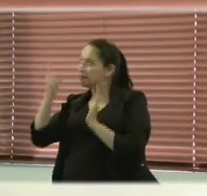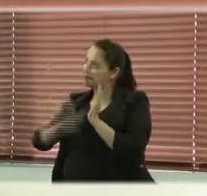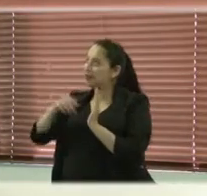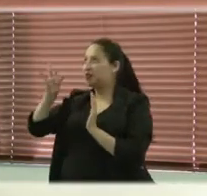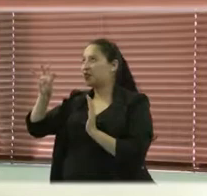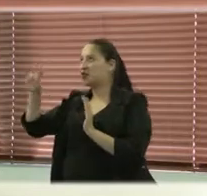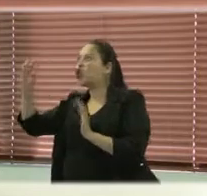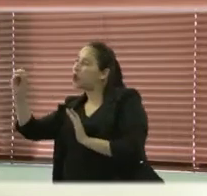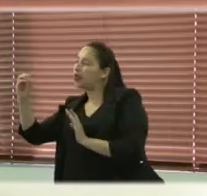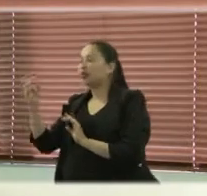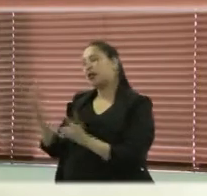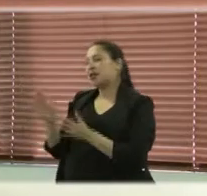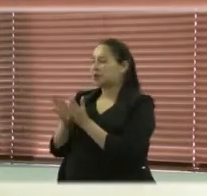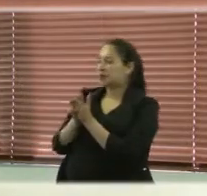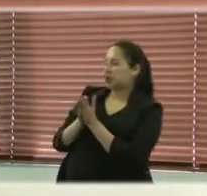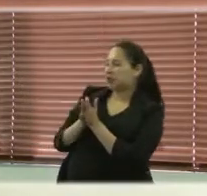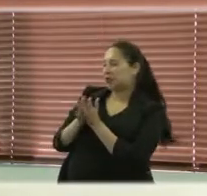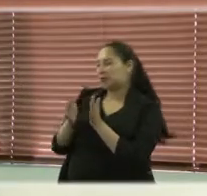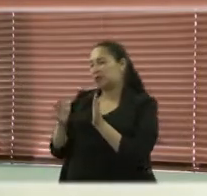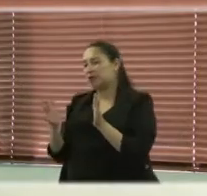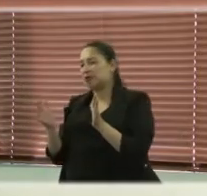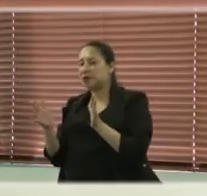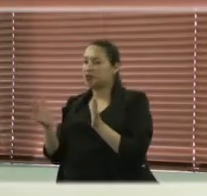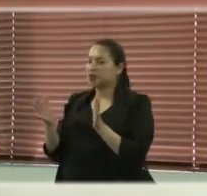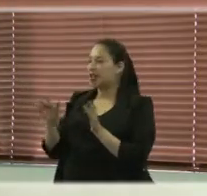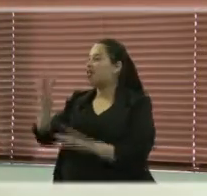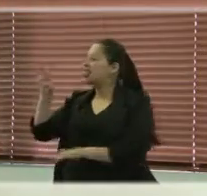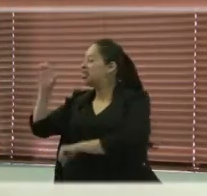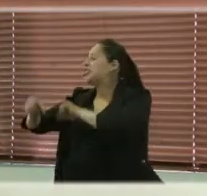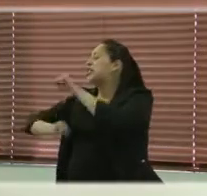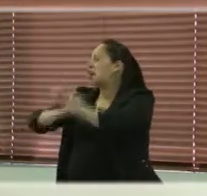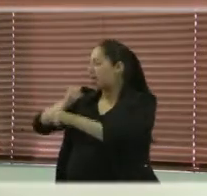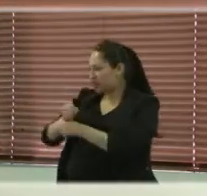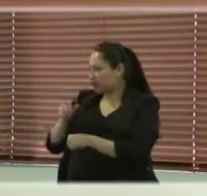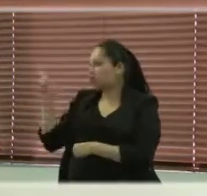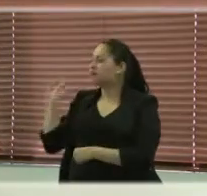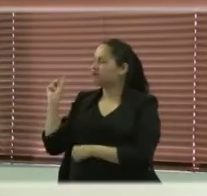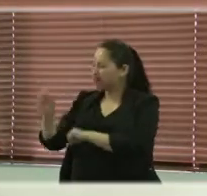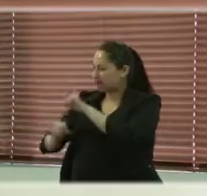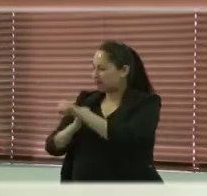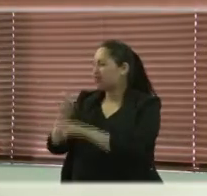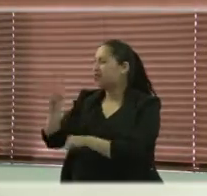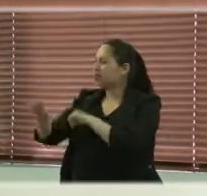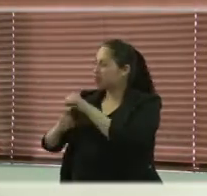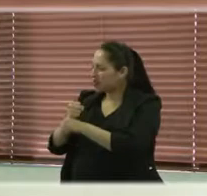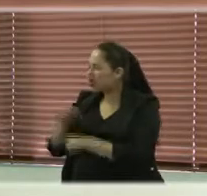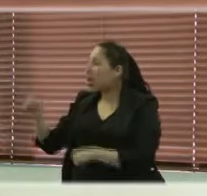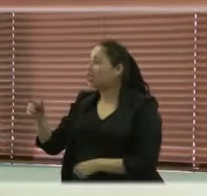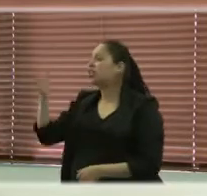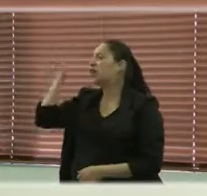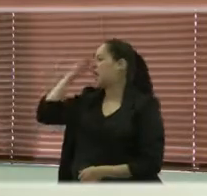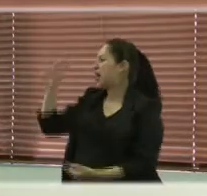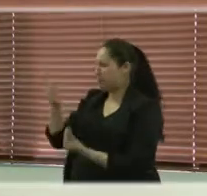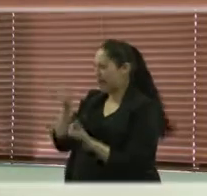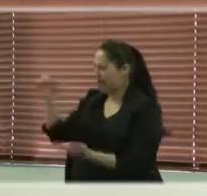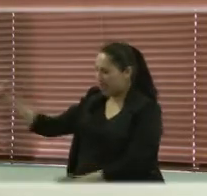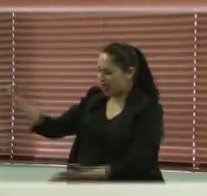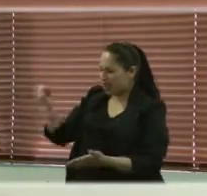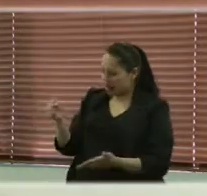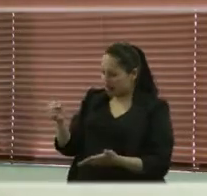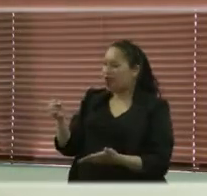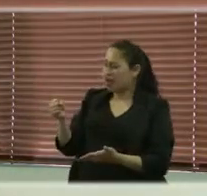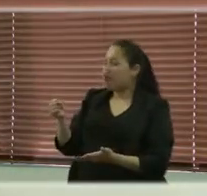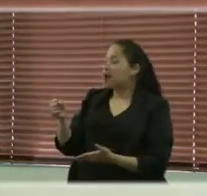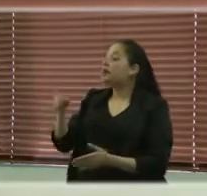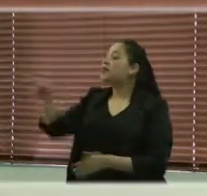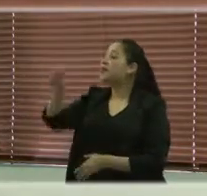periodo aproximado de unos 15 años más o menos si hubo muchos fondos disponibles sobre todo para víctimas del conflicto